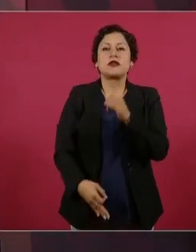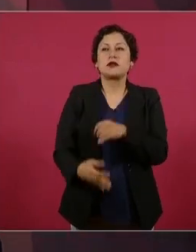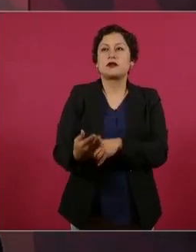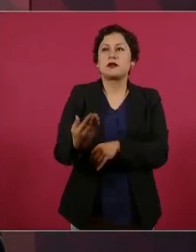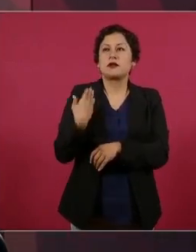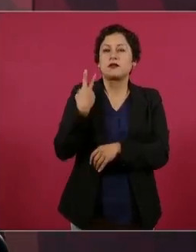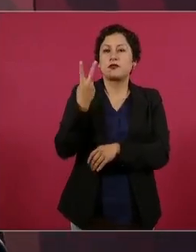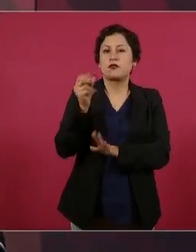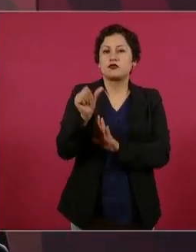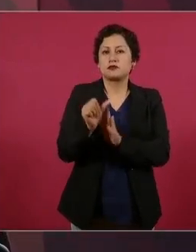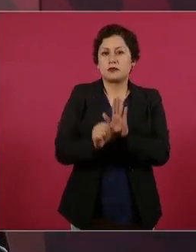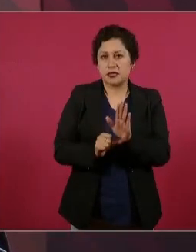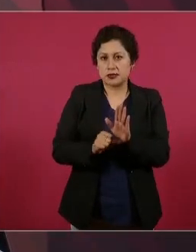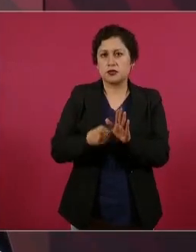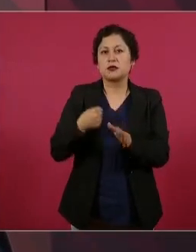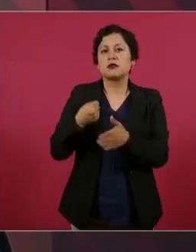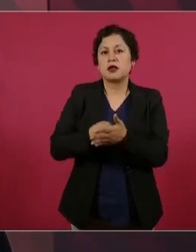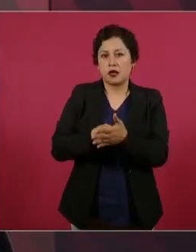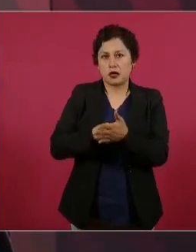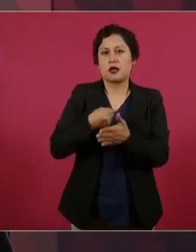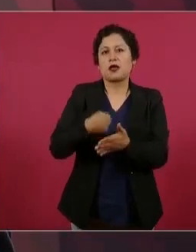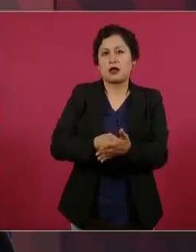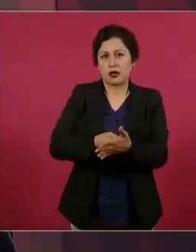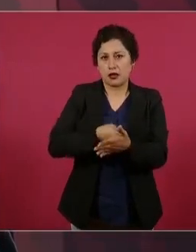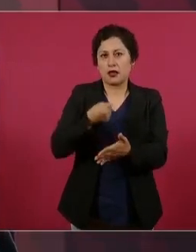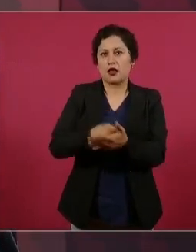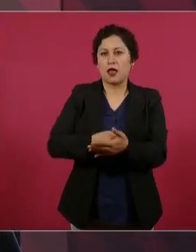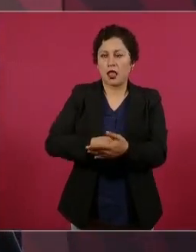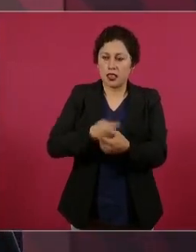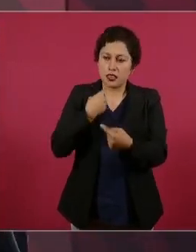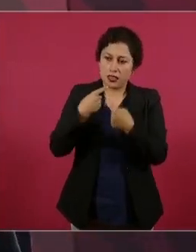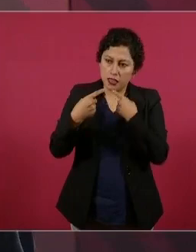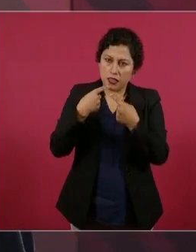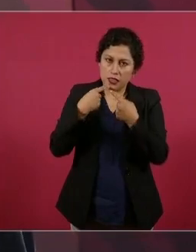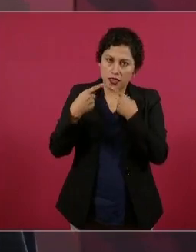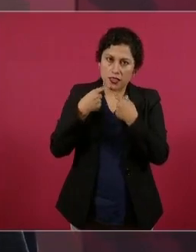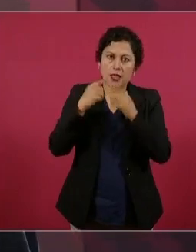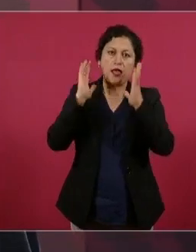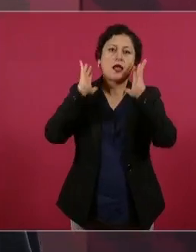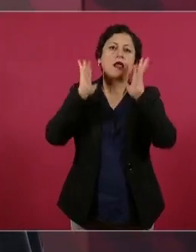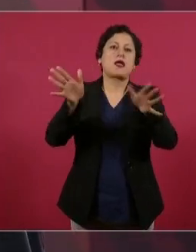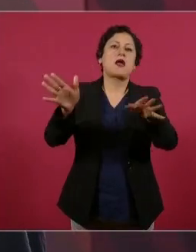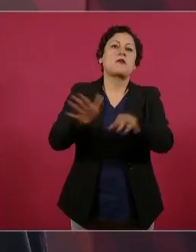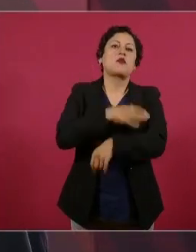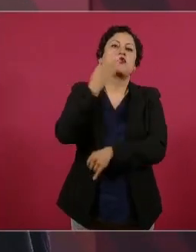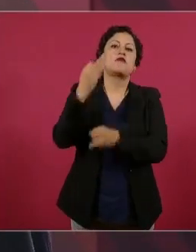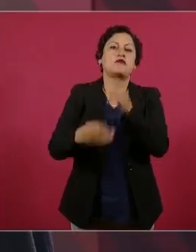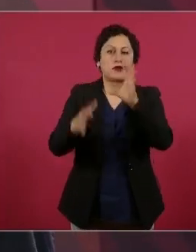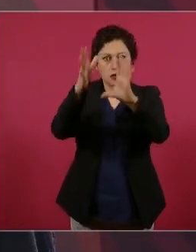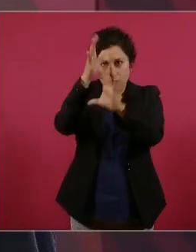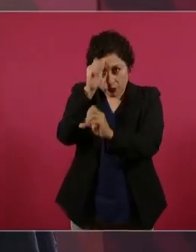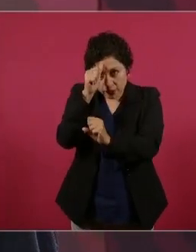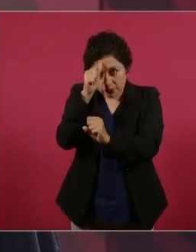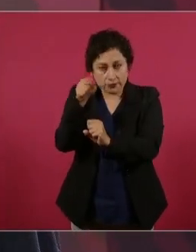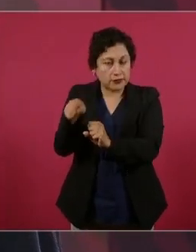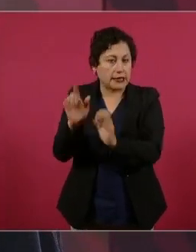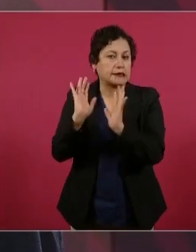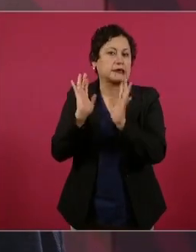2 meses, después de estar batallando, ya se llegó a un acuerdo.